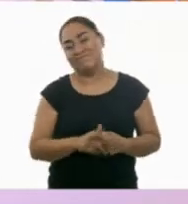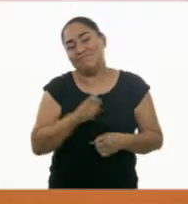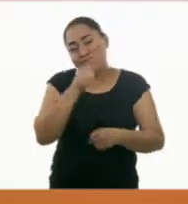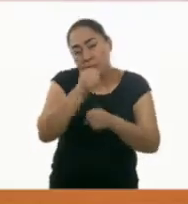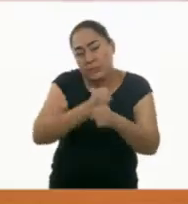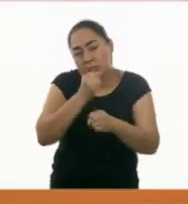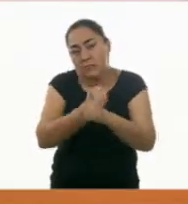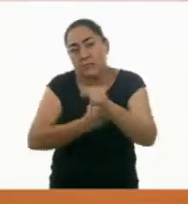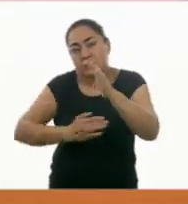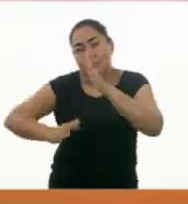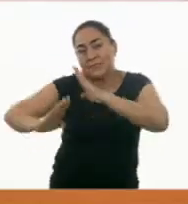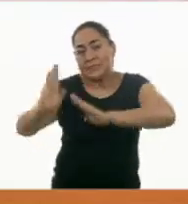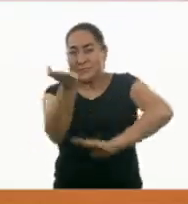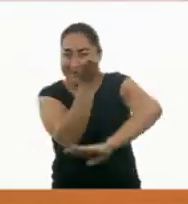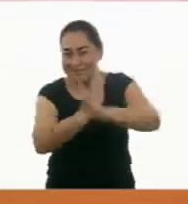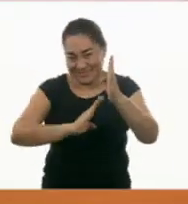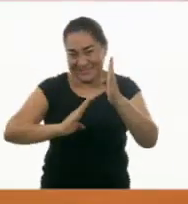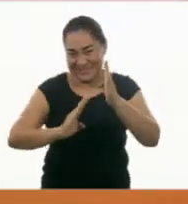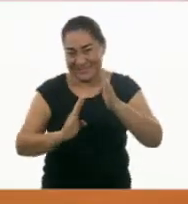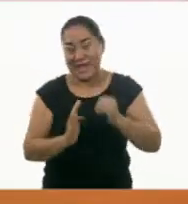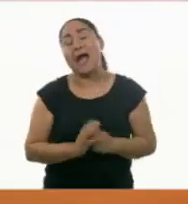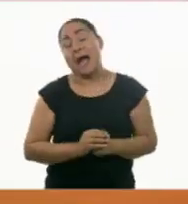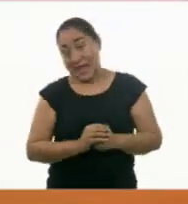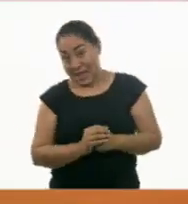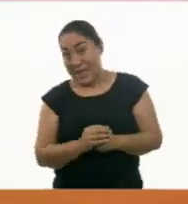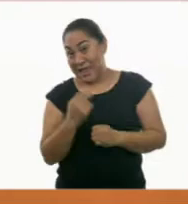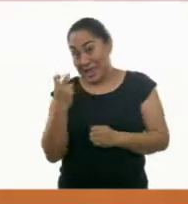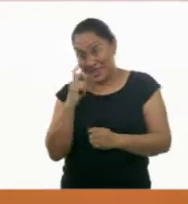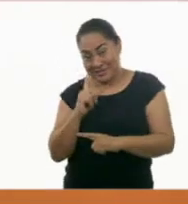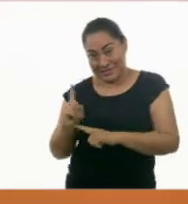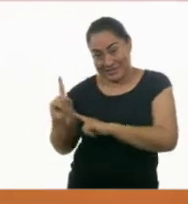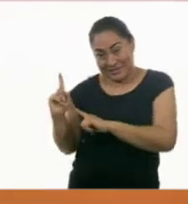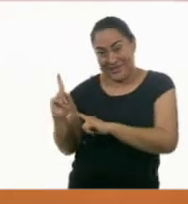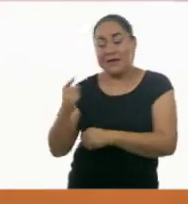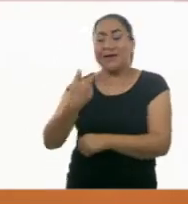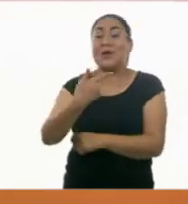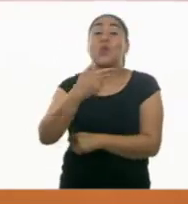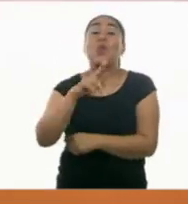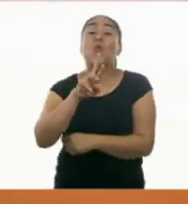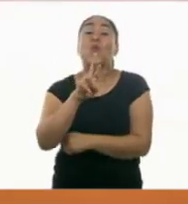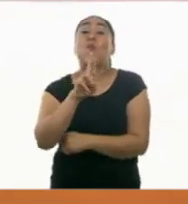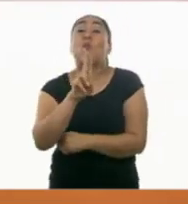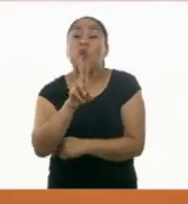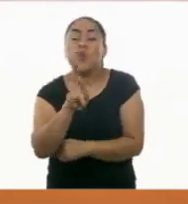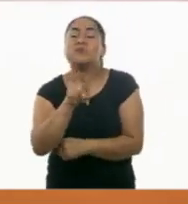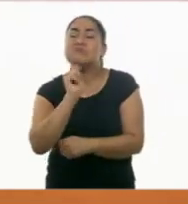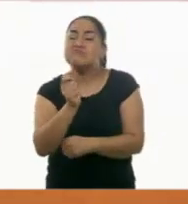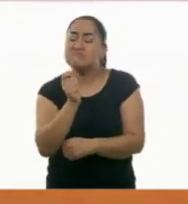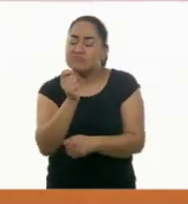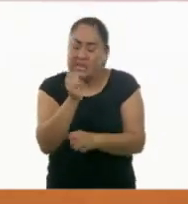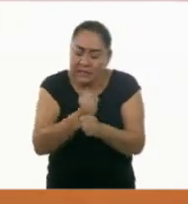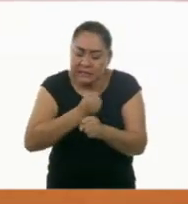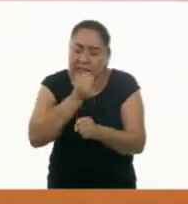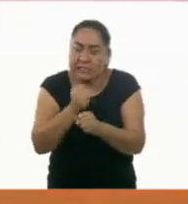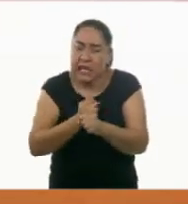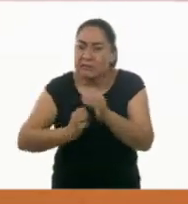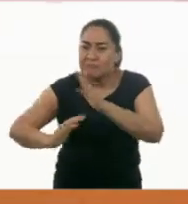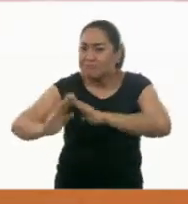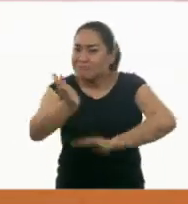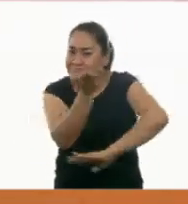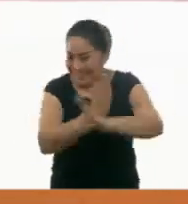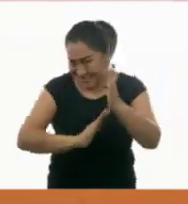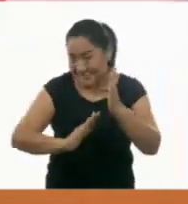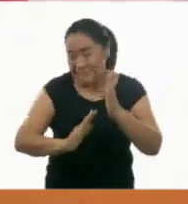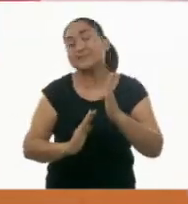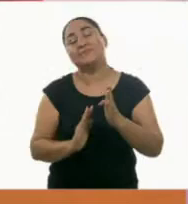¡Kung Fu! Así es, el siguiente personaje, pues es un gurú que estaba haciendo Kung Fu, ¿verdad? Y